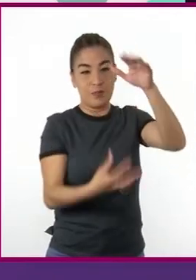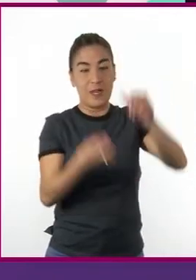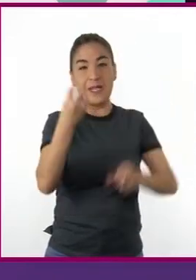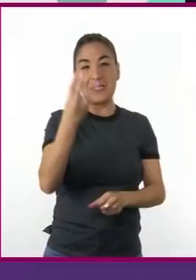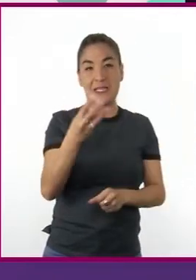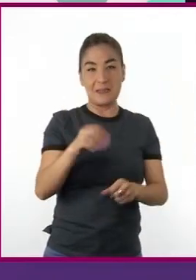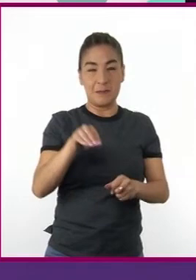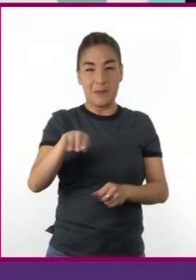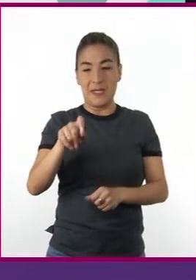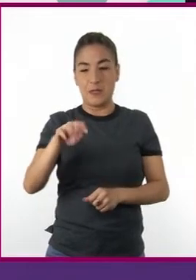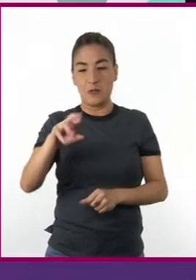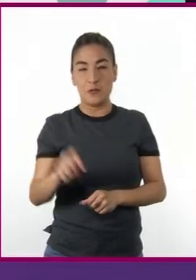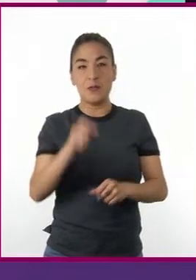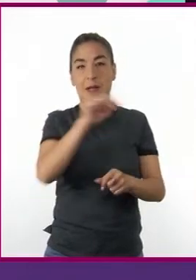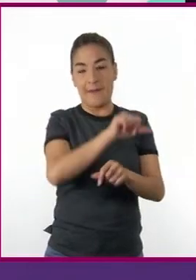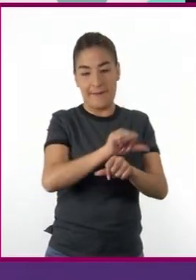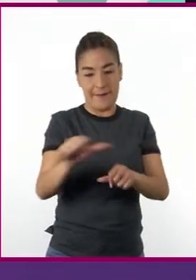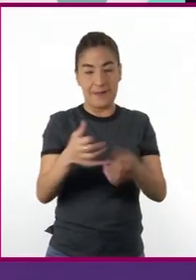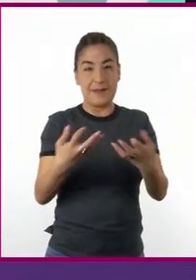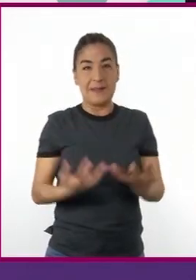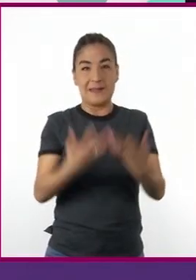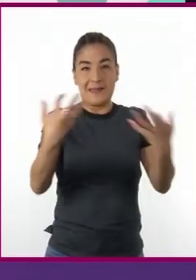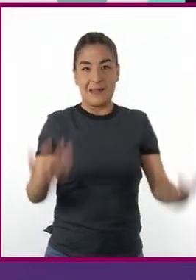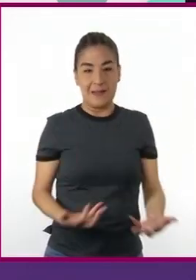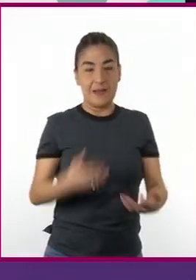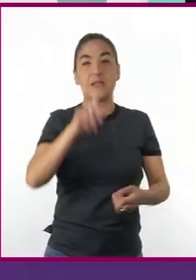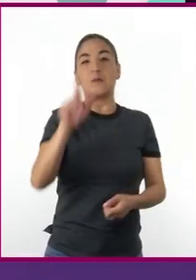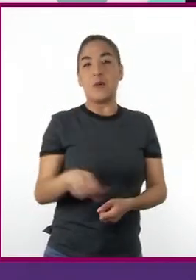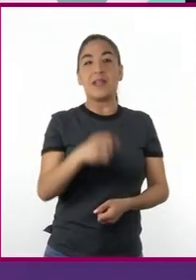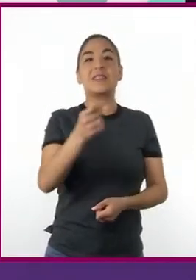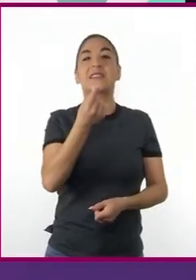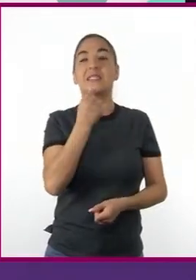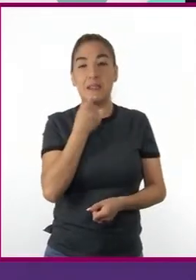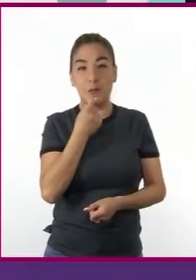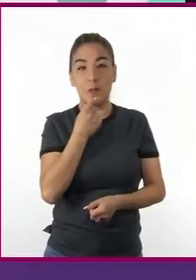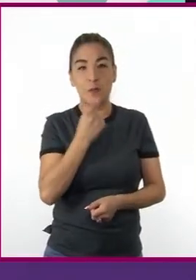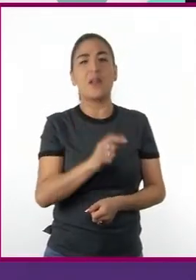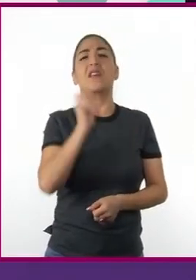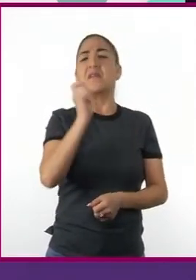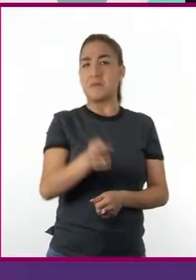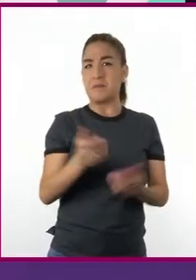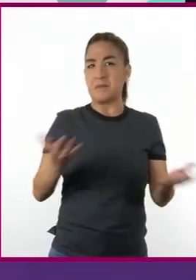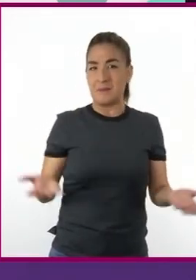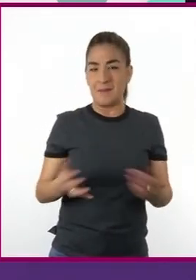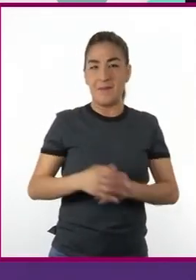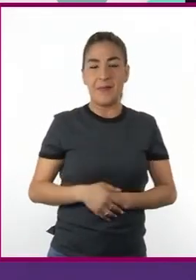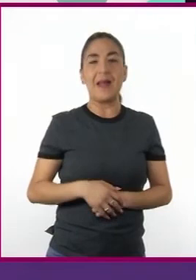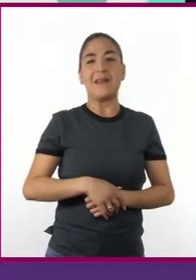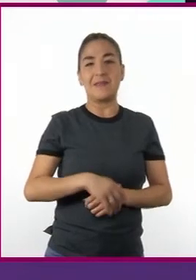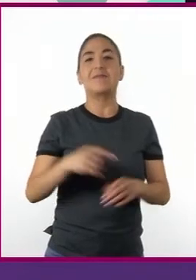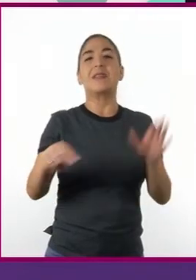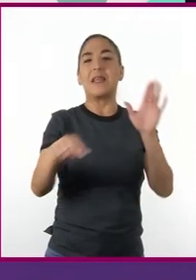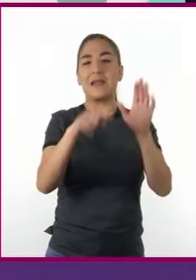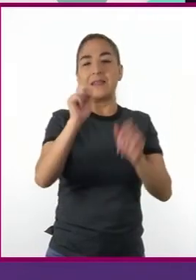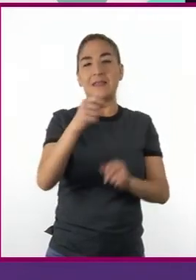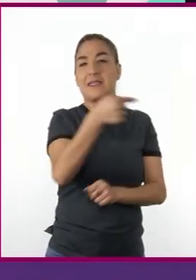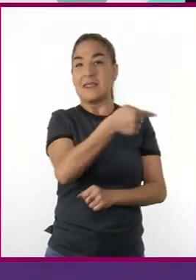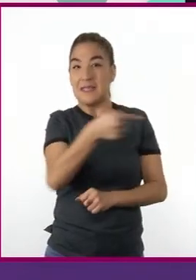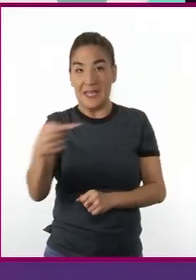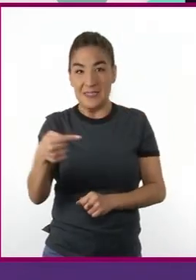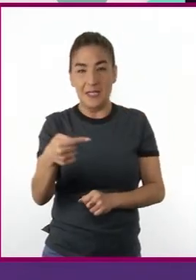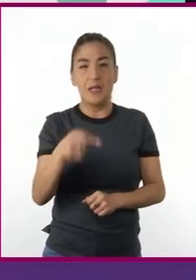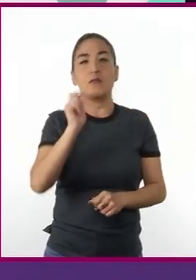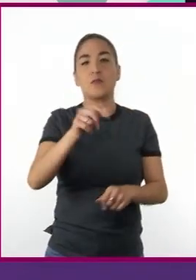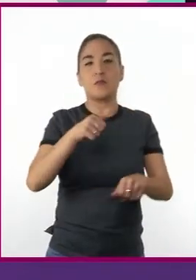altura a la que se encuentra el objeto después de un segundo. Lo que hay que hacer es restar esta distancia de la altura